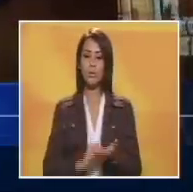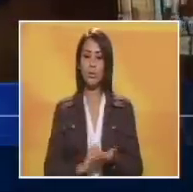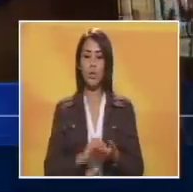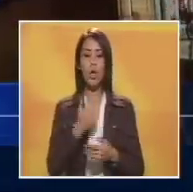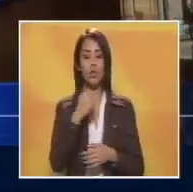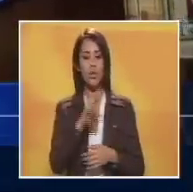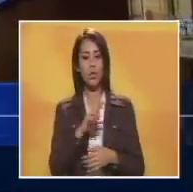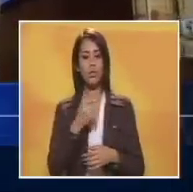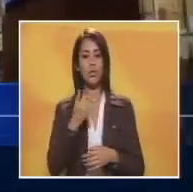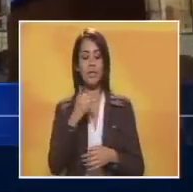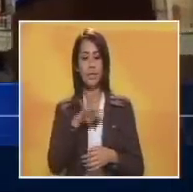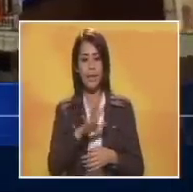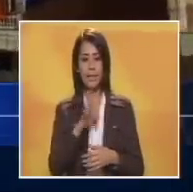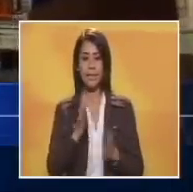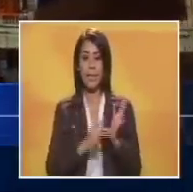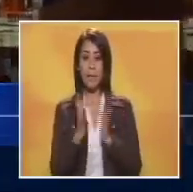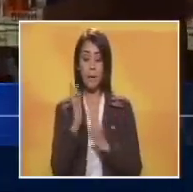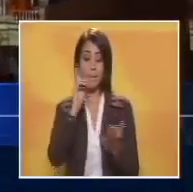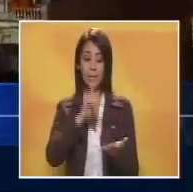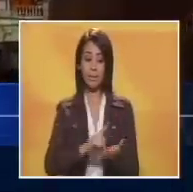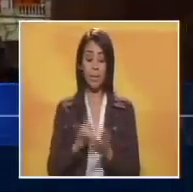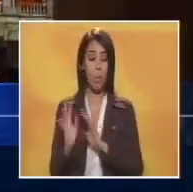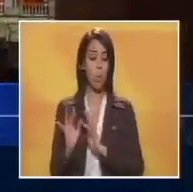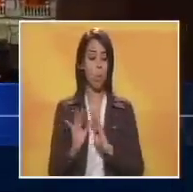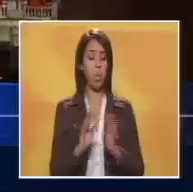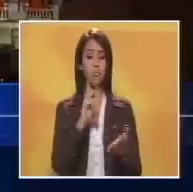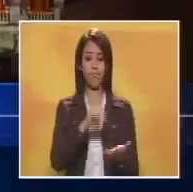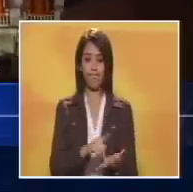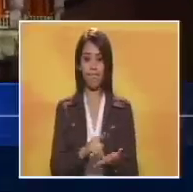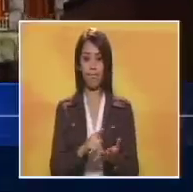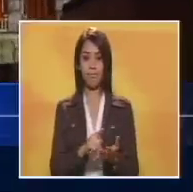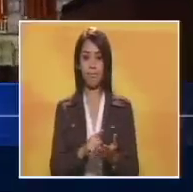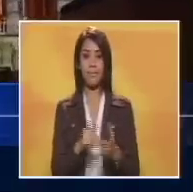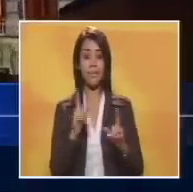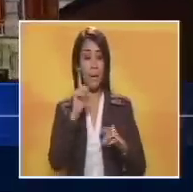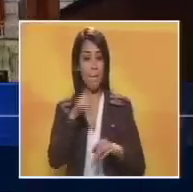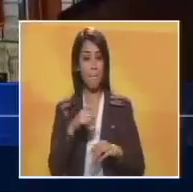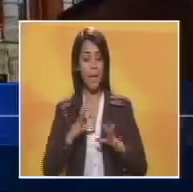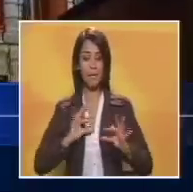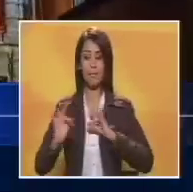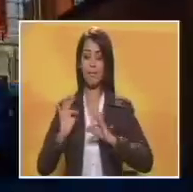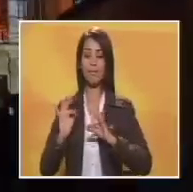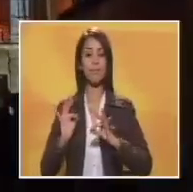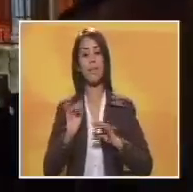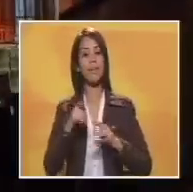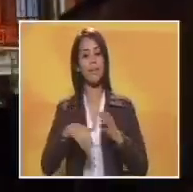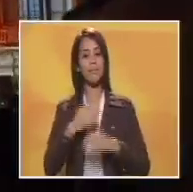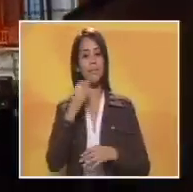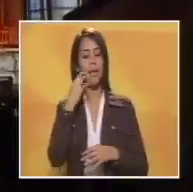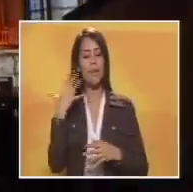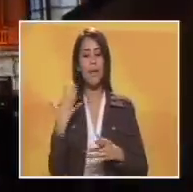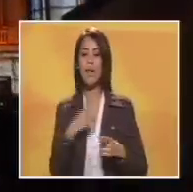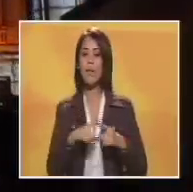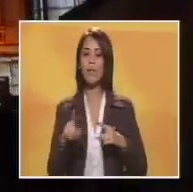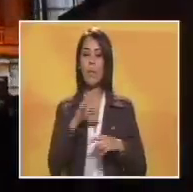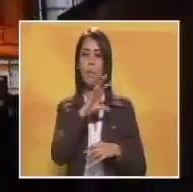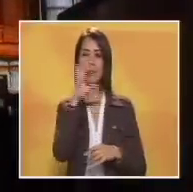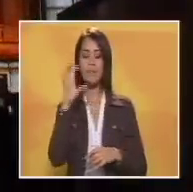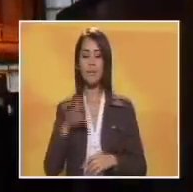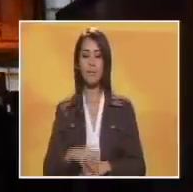15 de abril, participaron miles de personas y se incluyeron actuaciones de docenas de artistas procedentes de diferentes países del